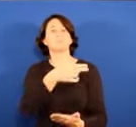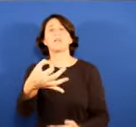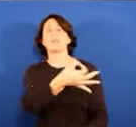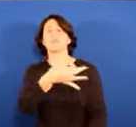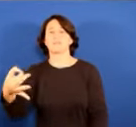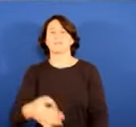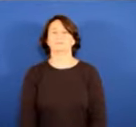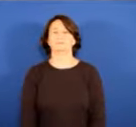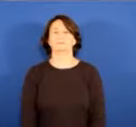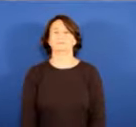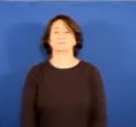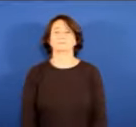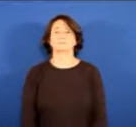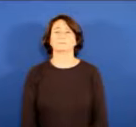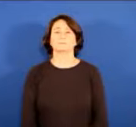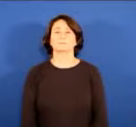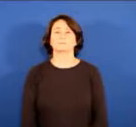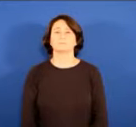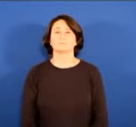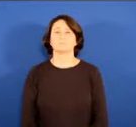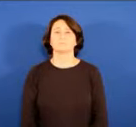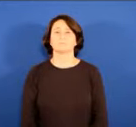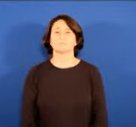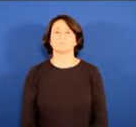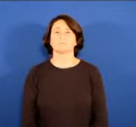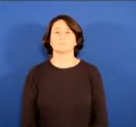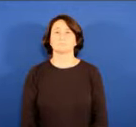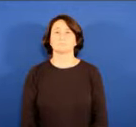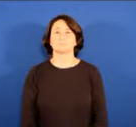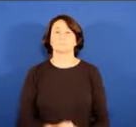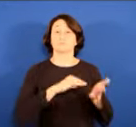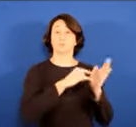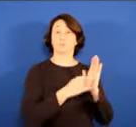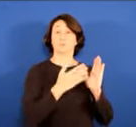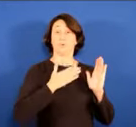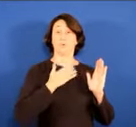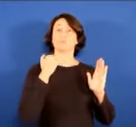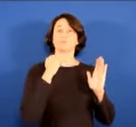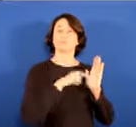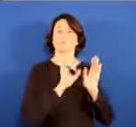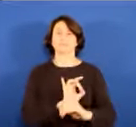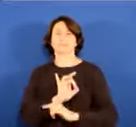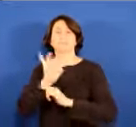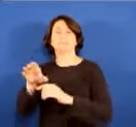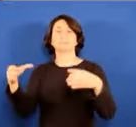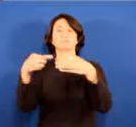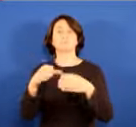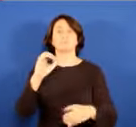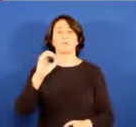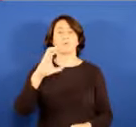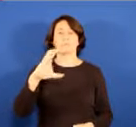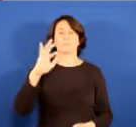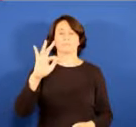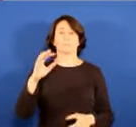órgano de coordinación tributaria, OCT, del que forman parte el Gobierno vasco y los otros dos territorios históricos, para su